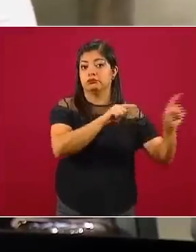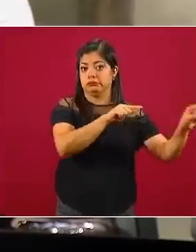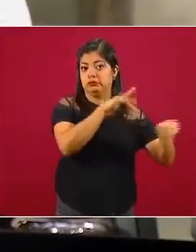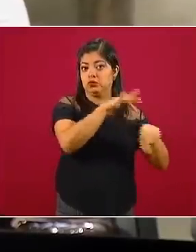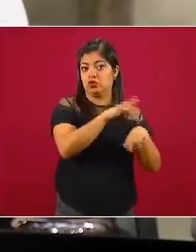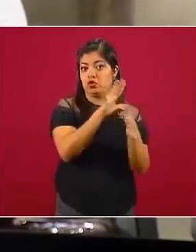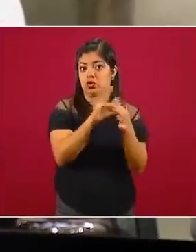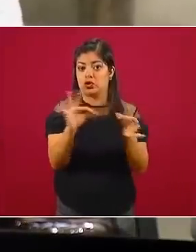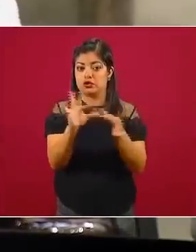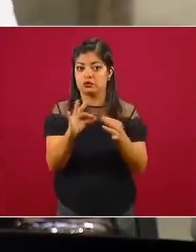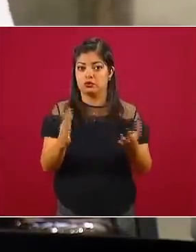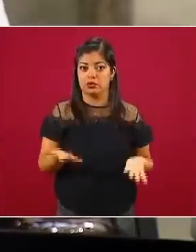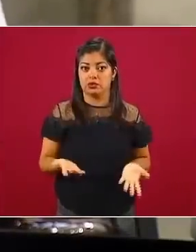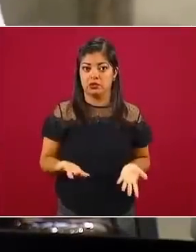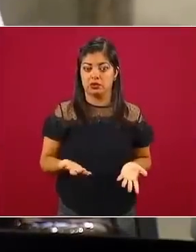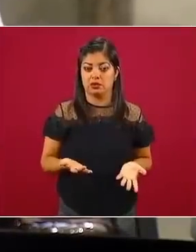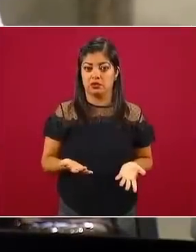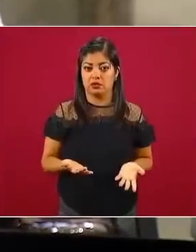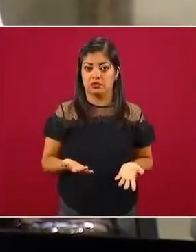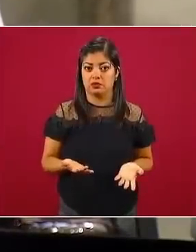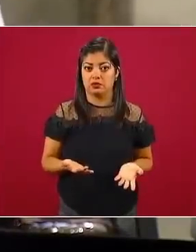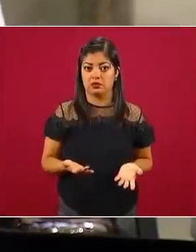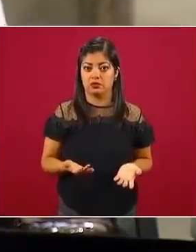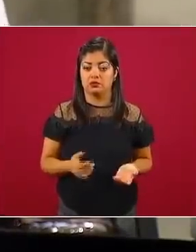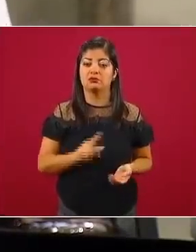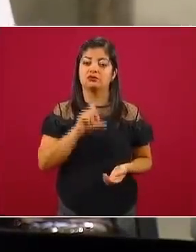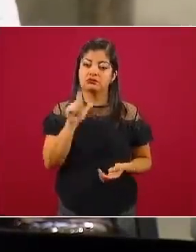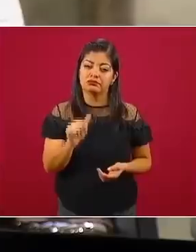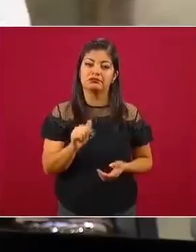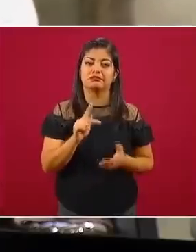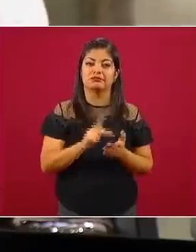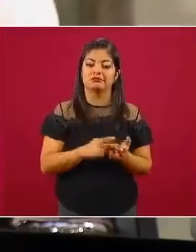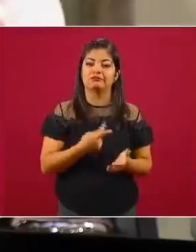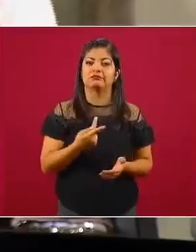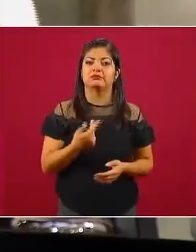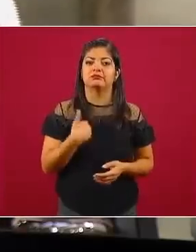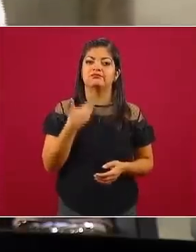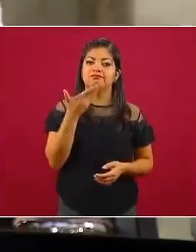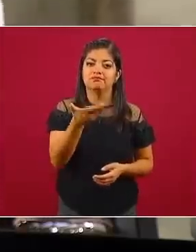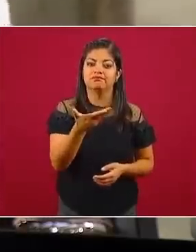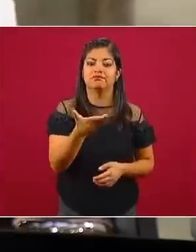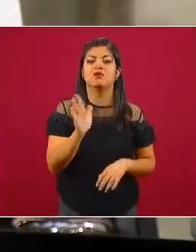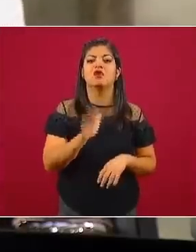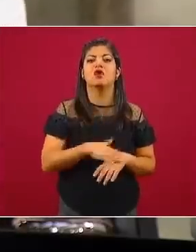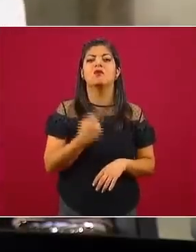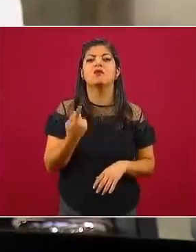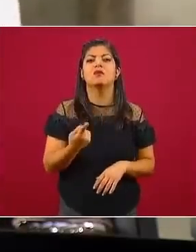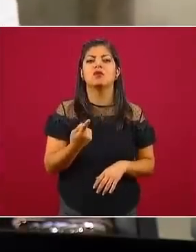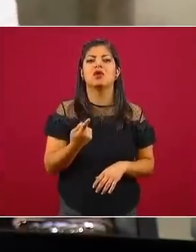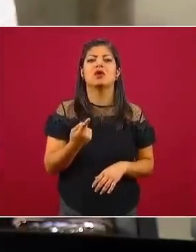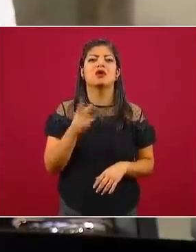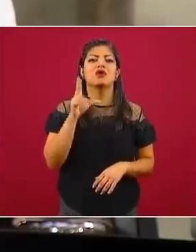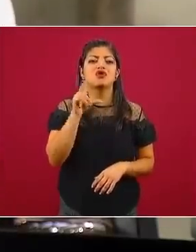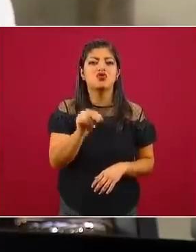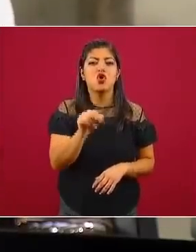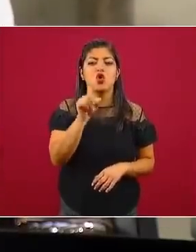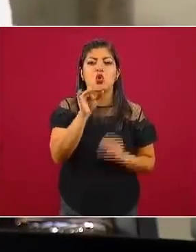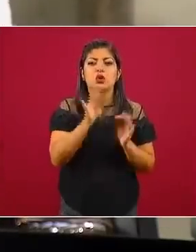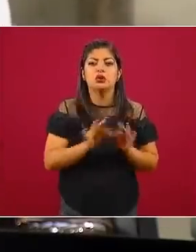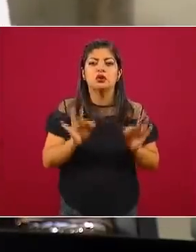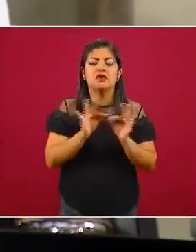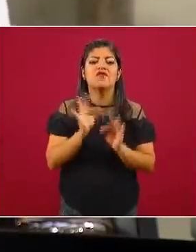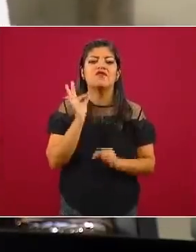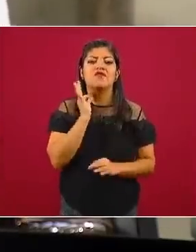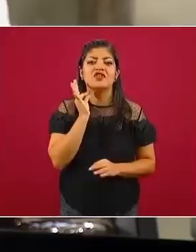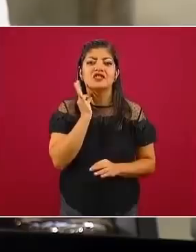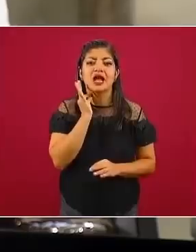toca? Y nuevamente la petición, ¿por qué no una fiscalía especializada en el